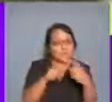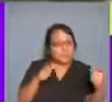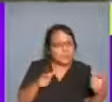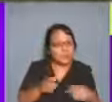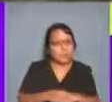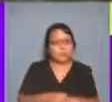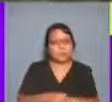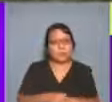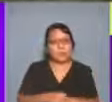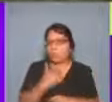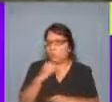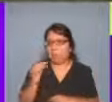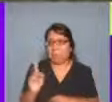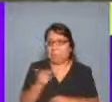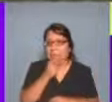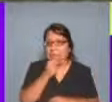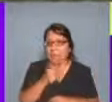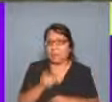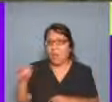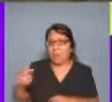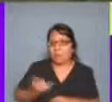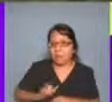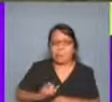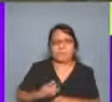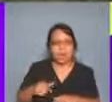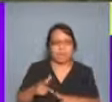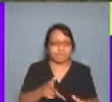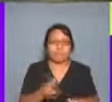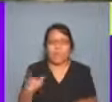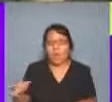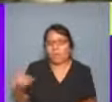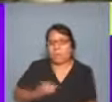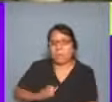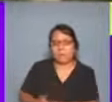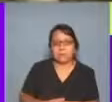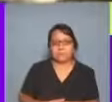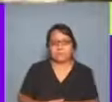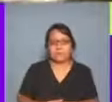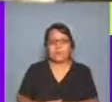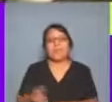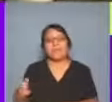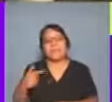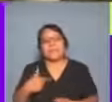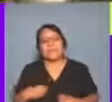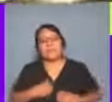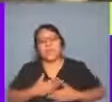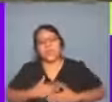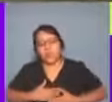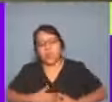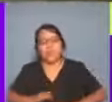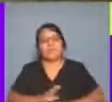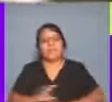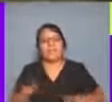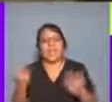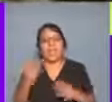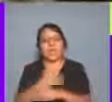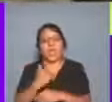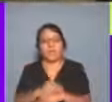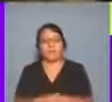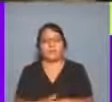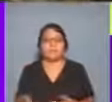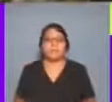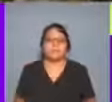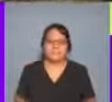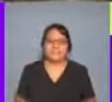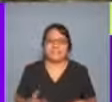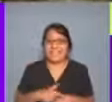urbano No ahora se está enterando sí por lo menos esto lleva alivio digo de que estén circulando algunas unidades Mira